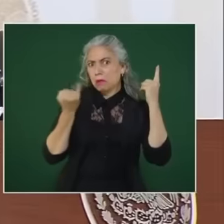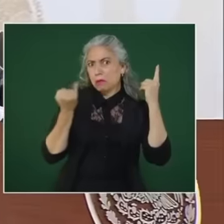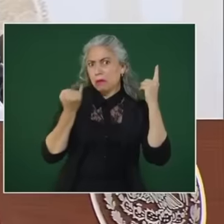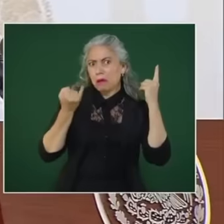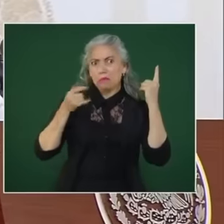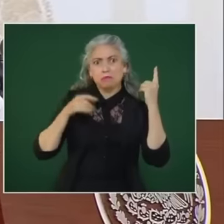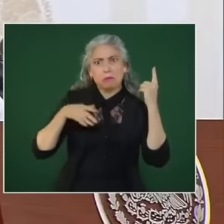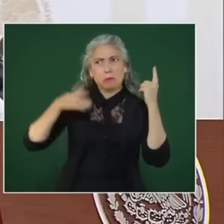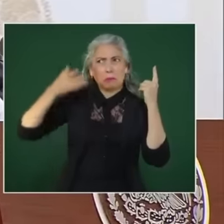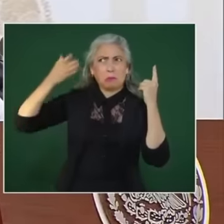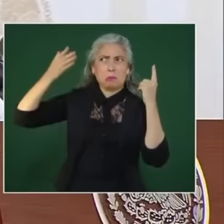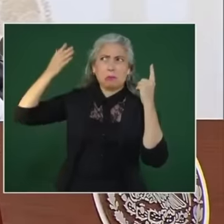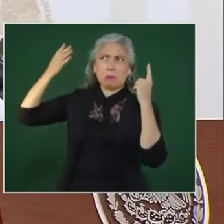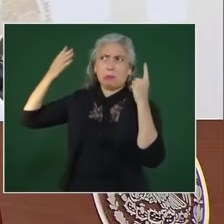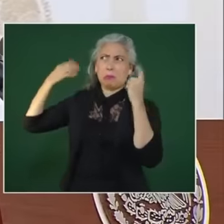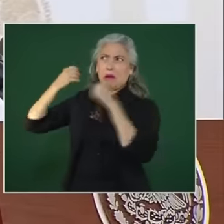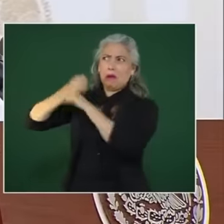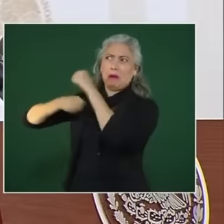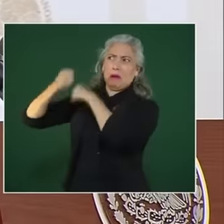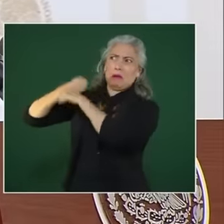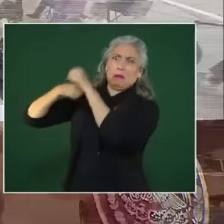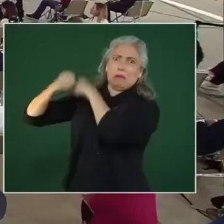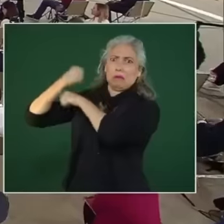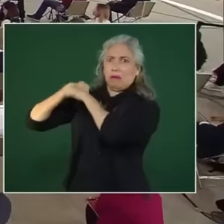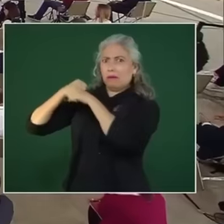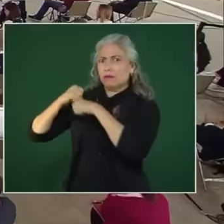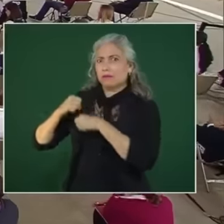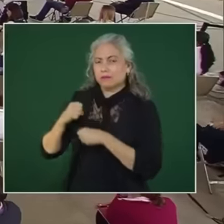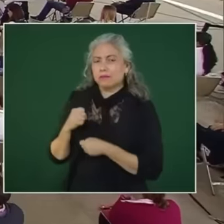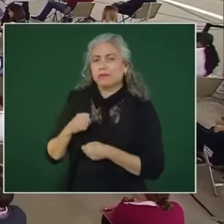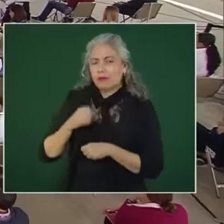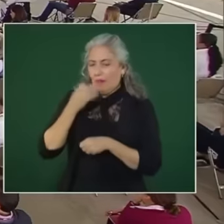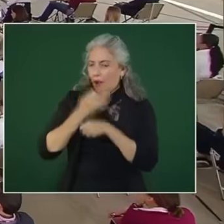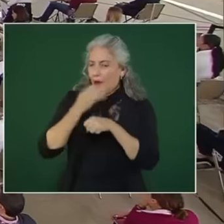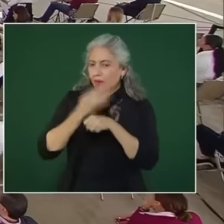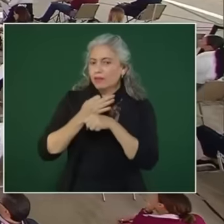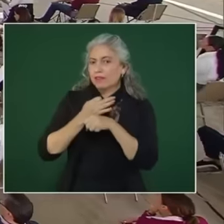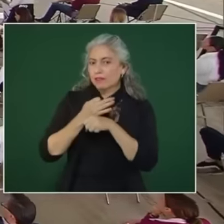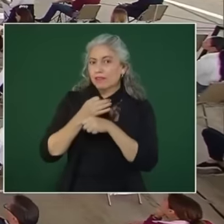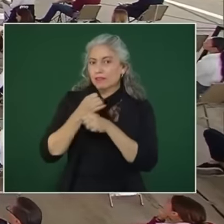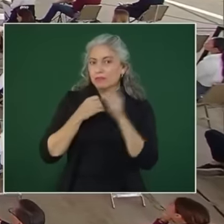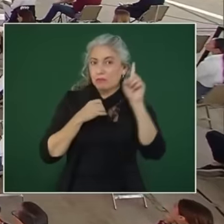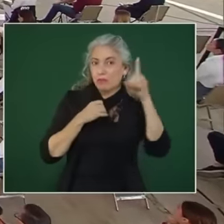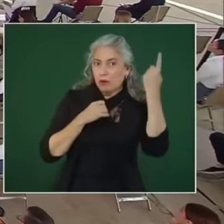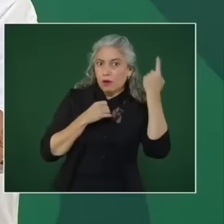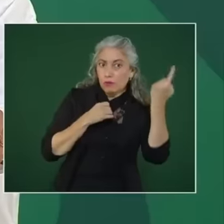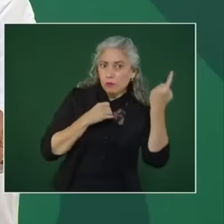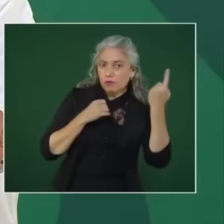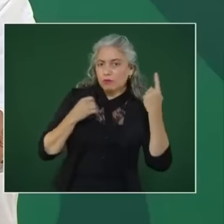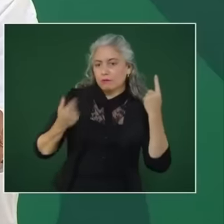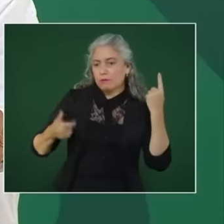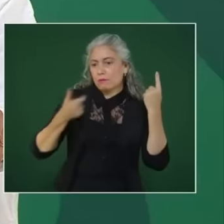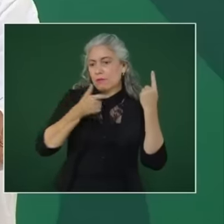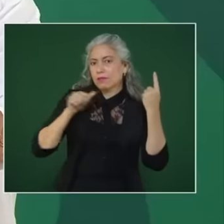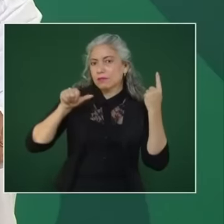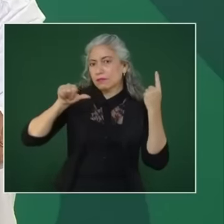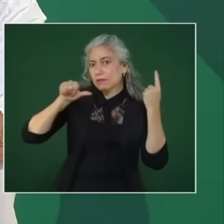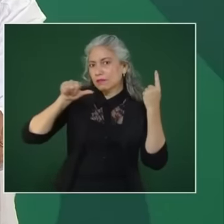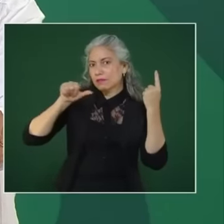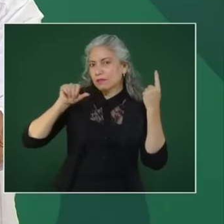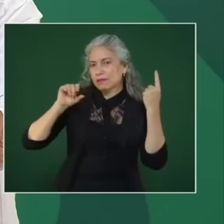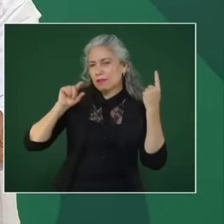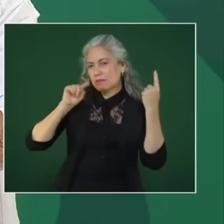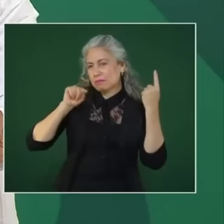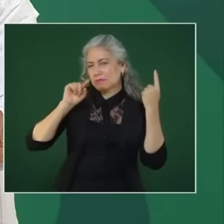Décadas. 16.91 está ahorita. ¿16? 91. 91. Y otro dato